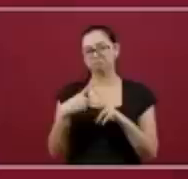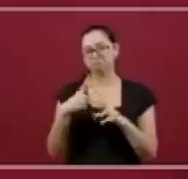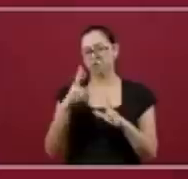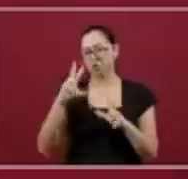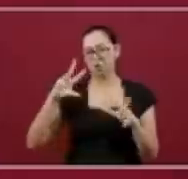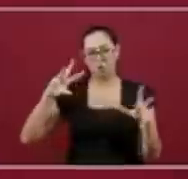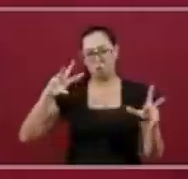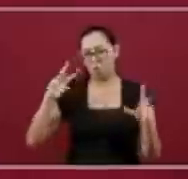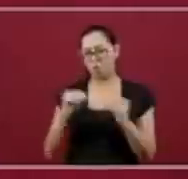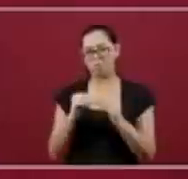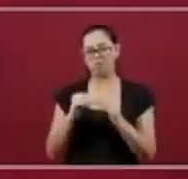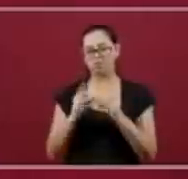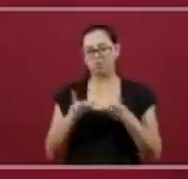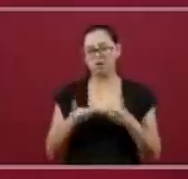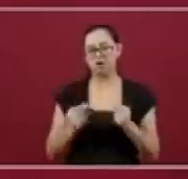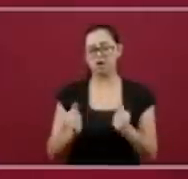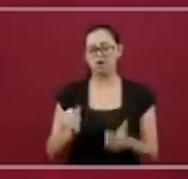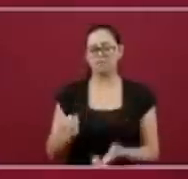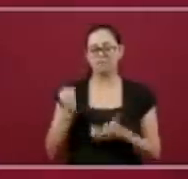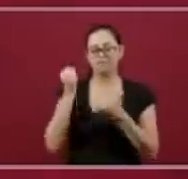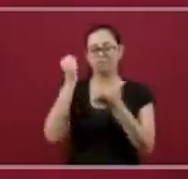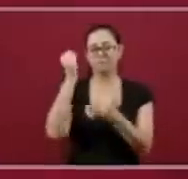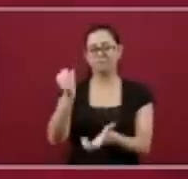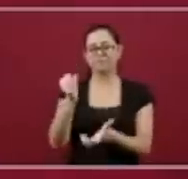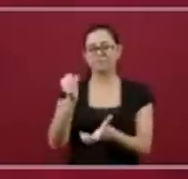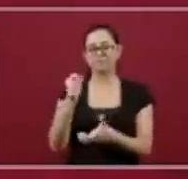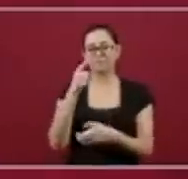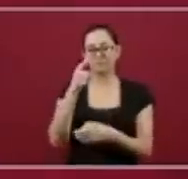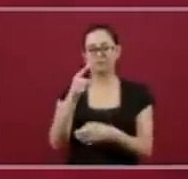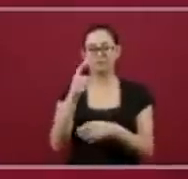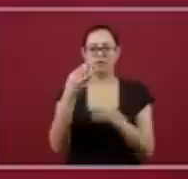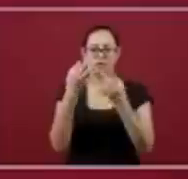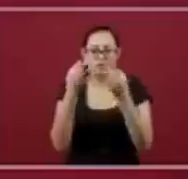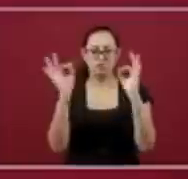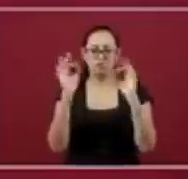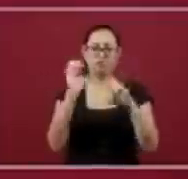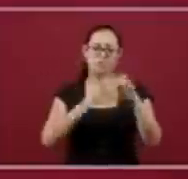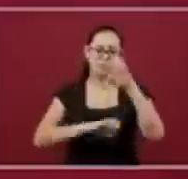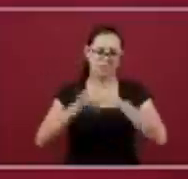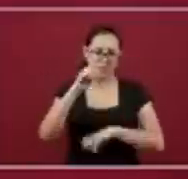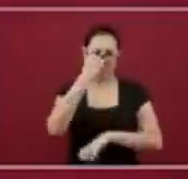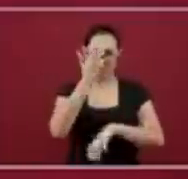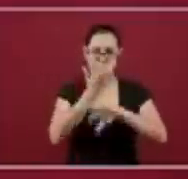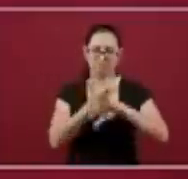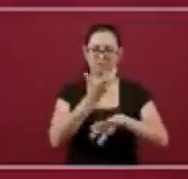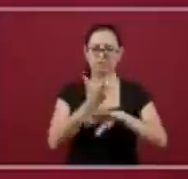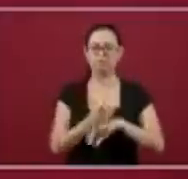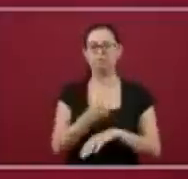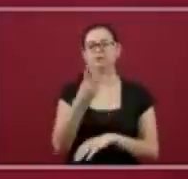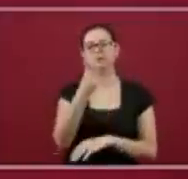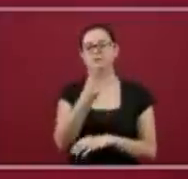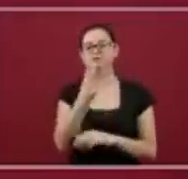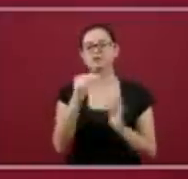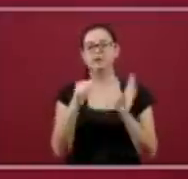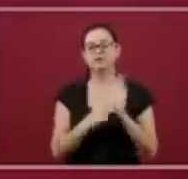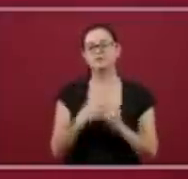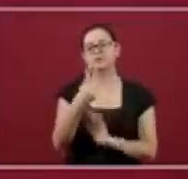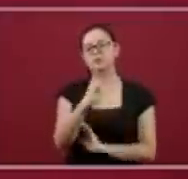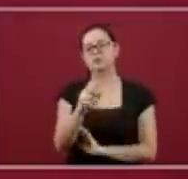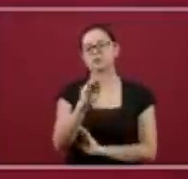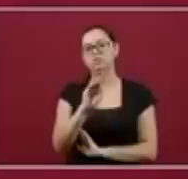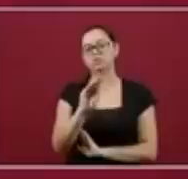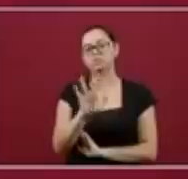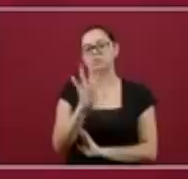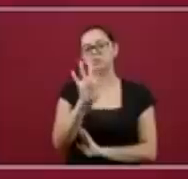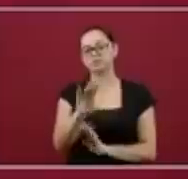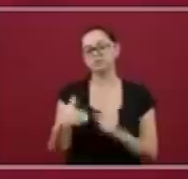total que se hará en consulados y la Embajada de Estados Unidos va a ser de 3.295 millones